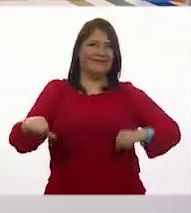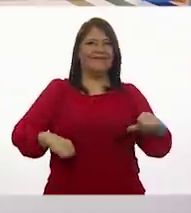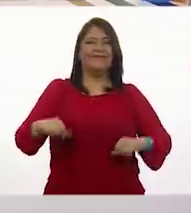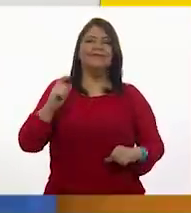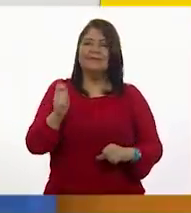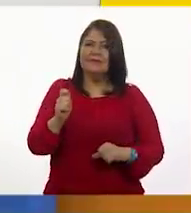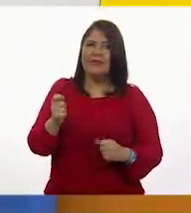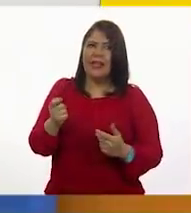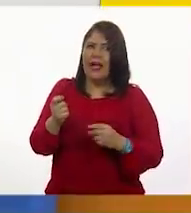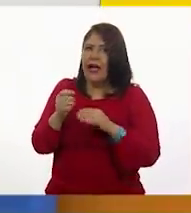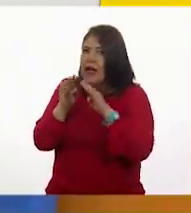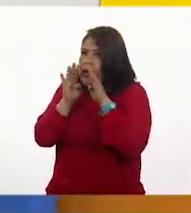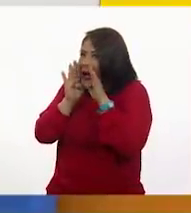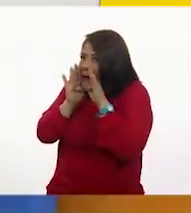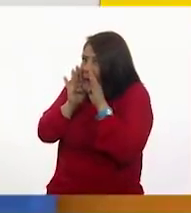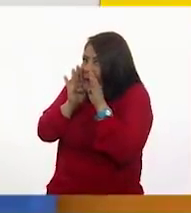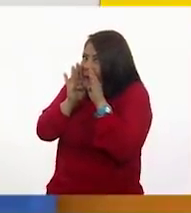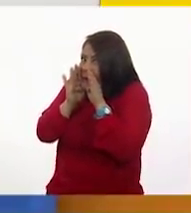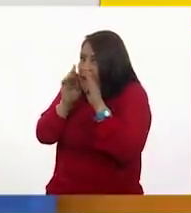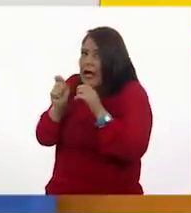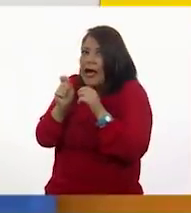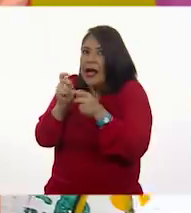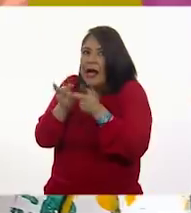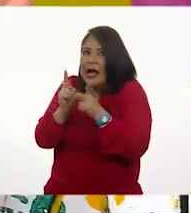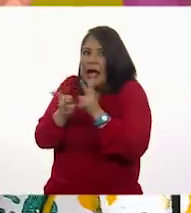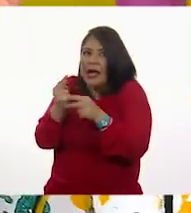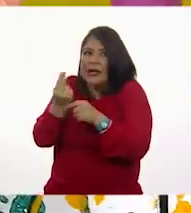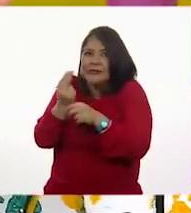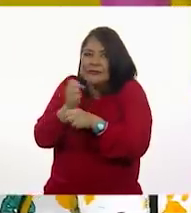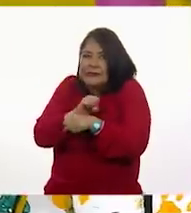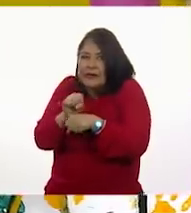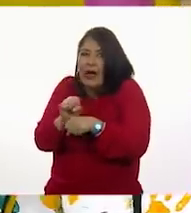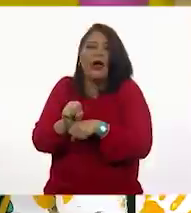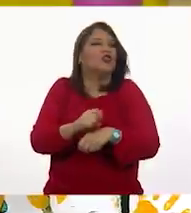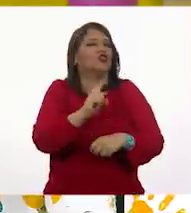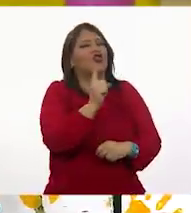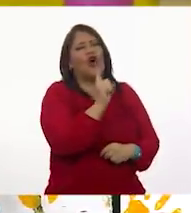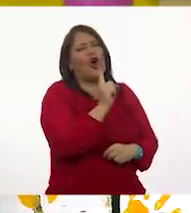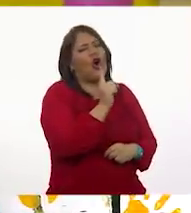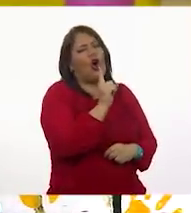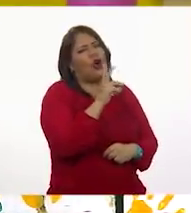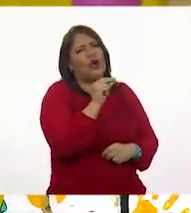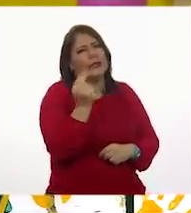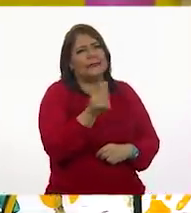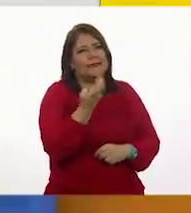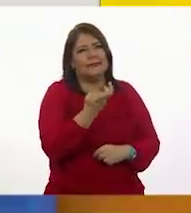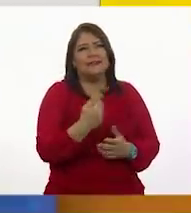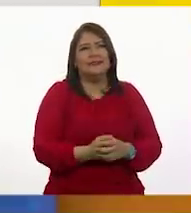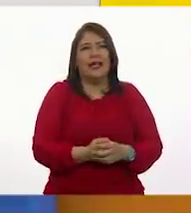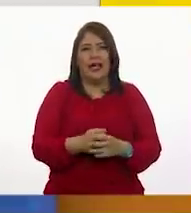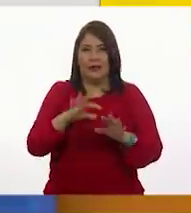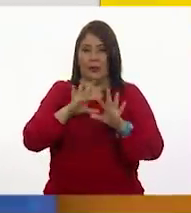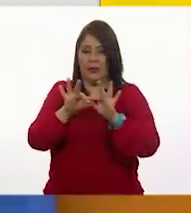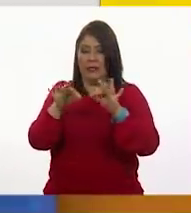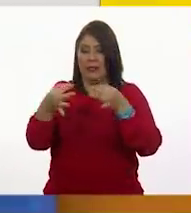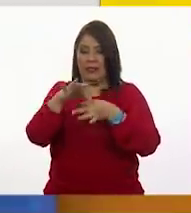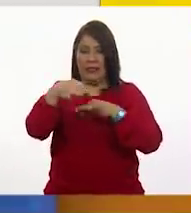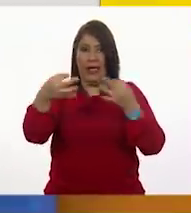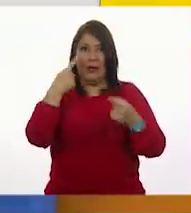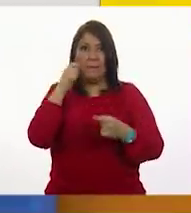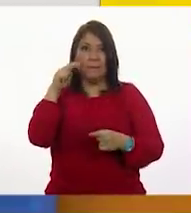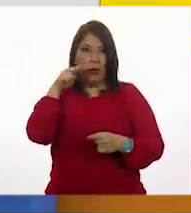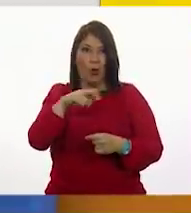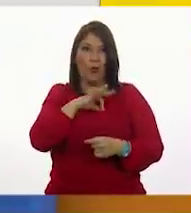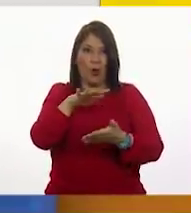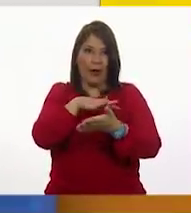¿Tenemos que hablar así en secreto? Sí. No. Ah, okay. No tenemos que hablar en secreto. Entonces ya la puedo abrir, ¿verdad? Ya, ya la